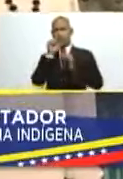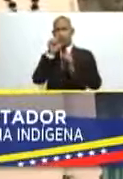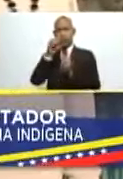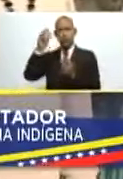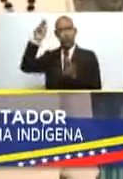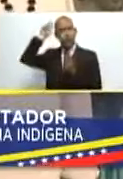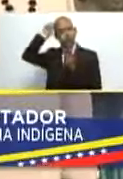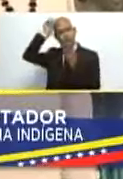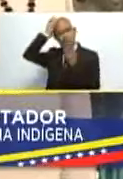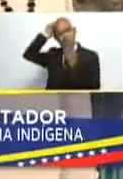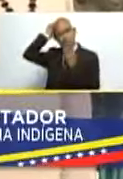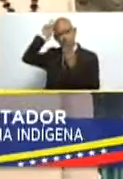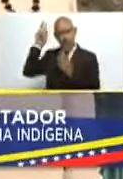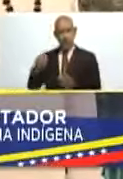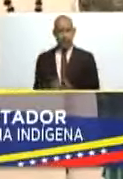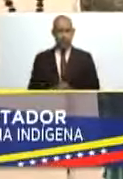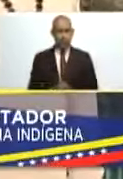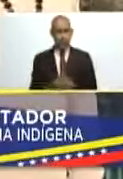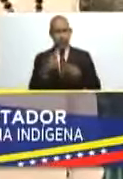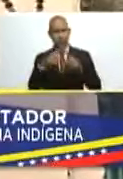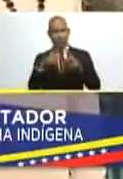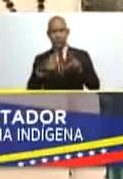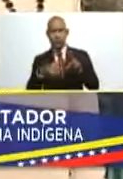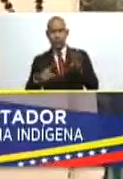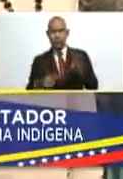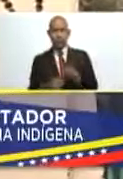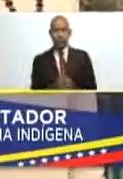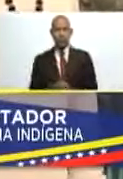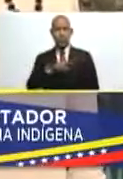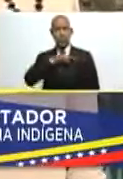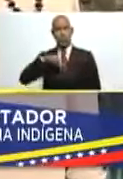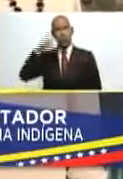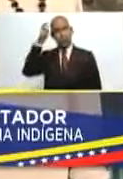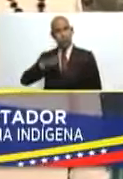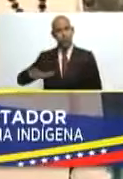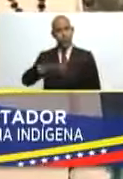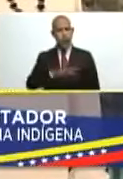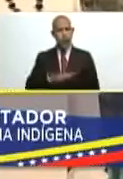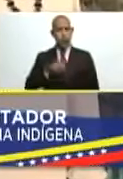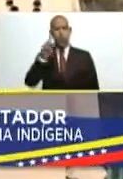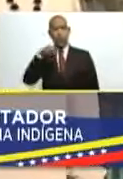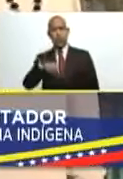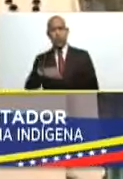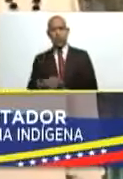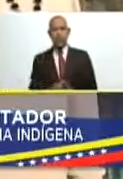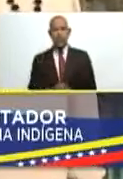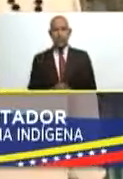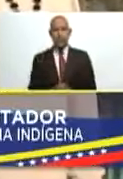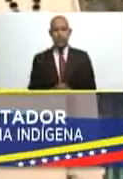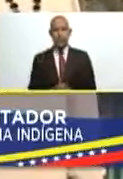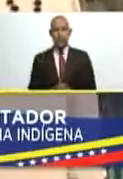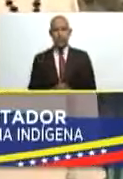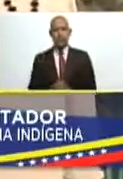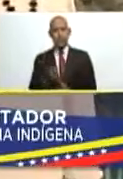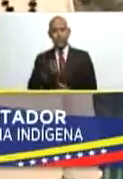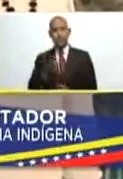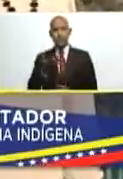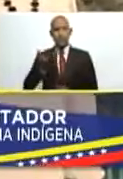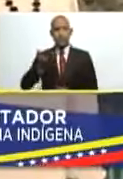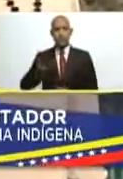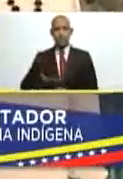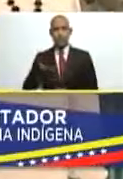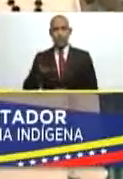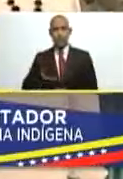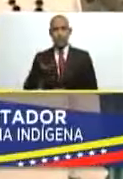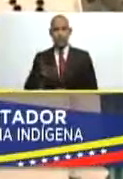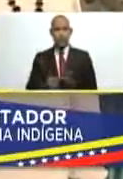indígena, afro, multiétnica de nuestros pueblos no es solamente nuestra, sino que es de